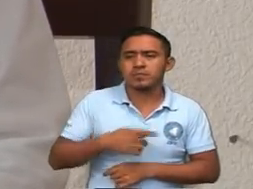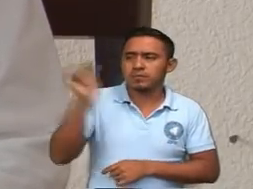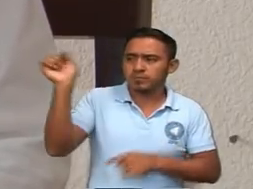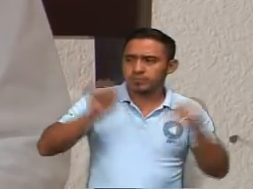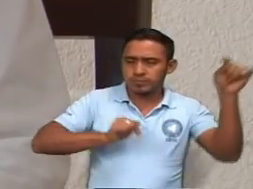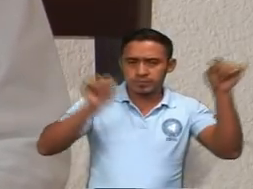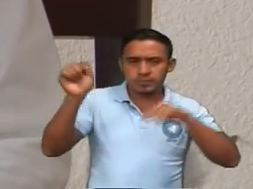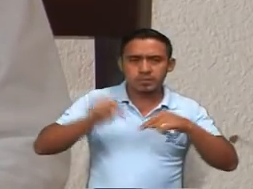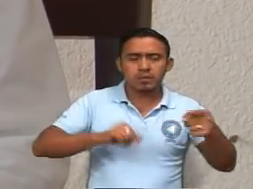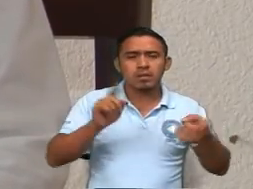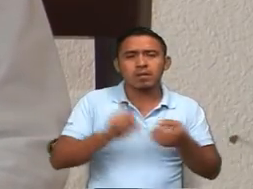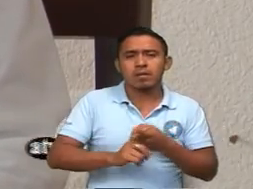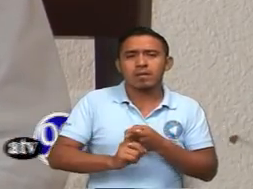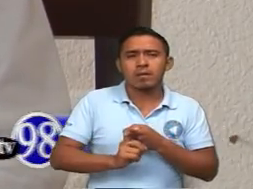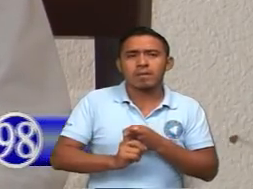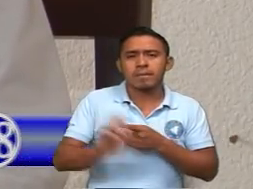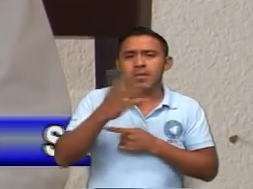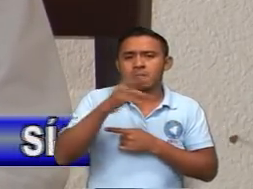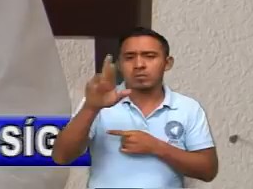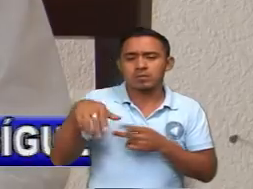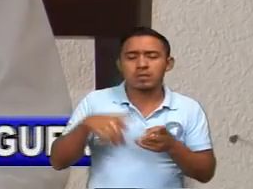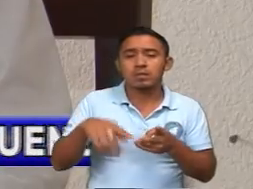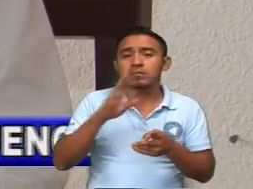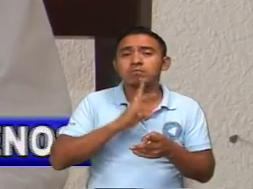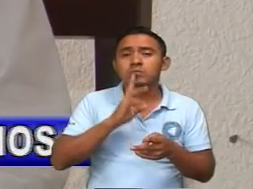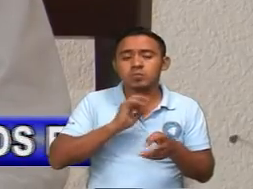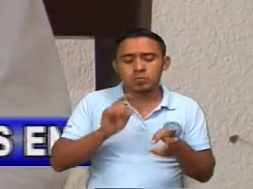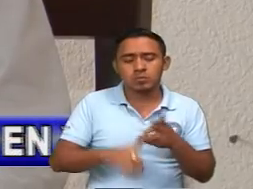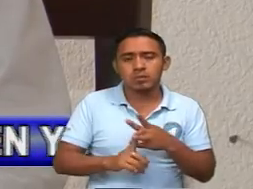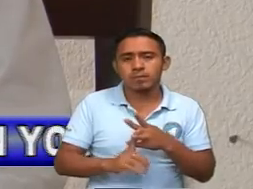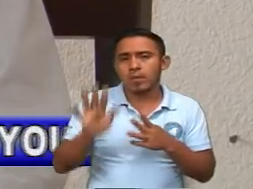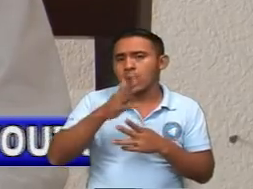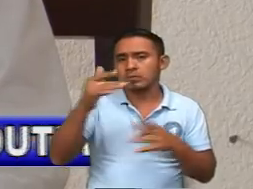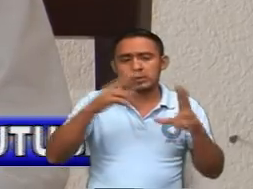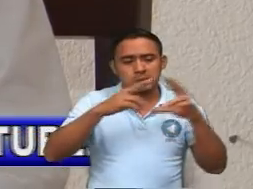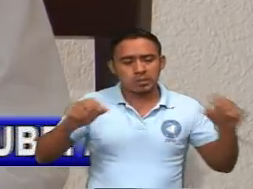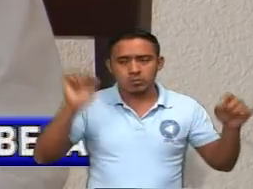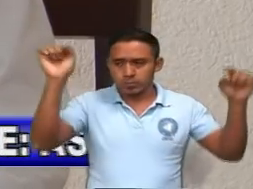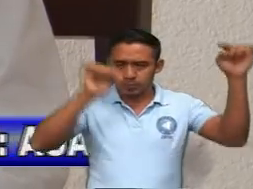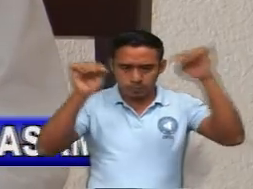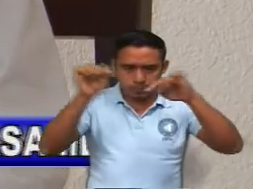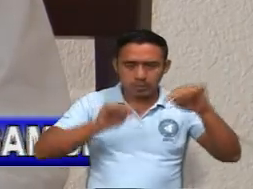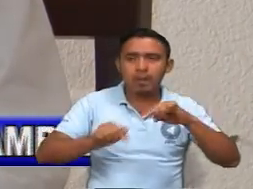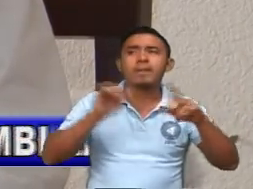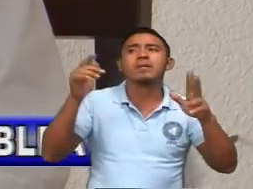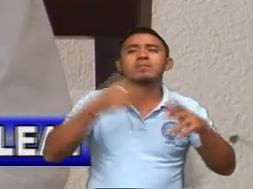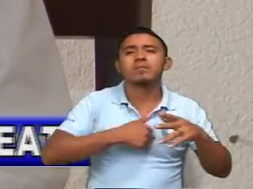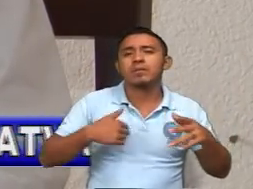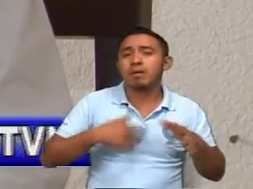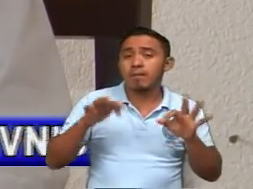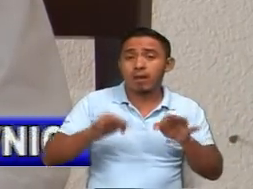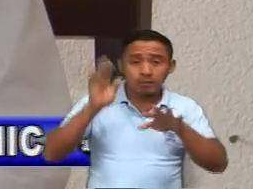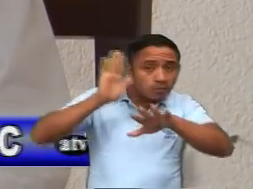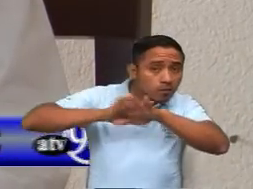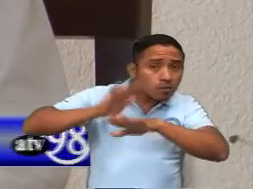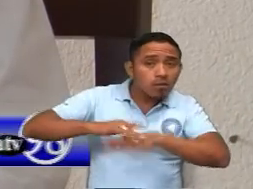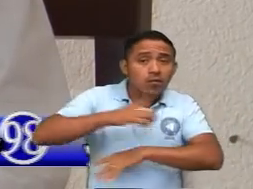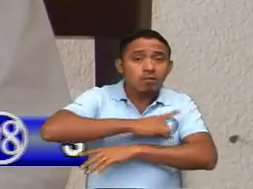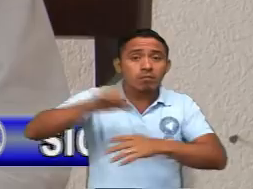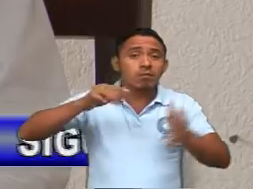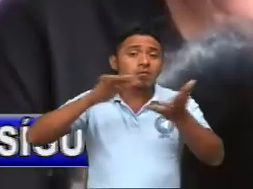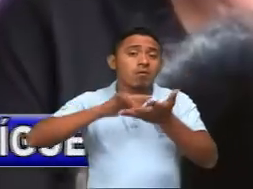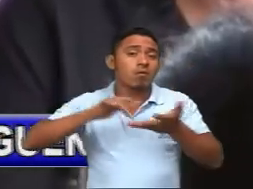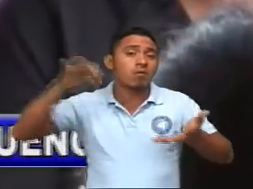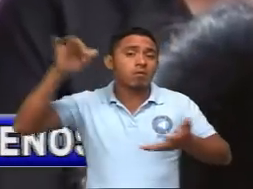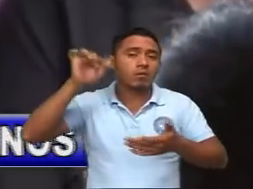de West Palm Beach, de Costa Rica, de Honduras y de toda Nicaragua, donde vamos a clamar al Dios de la gloria y a